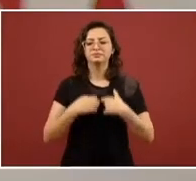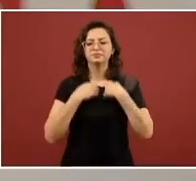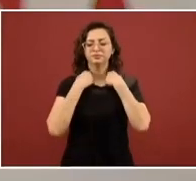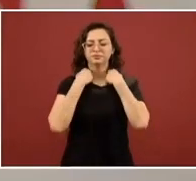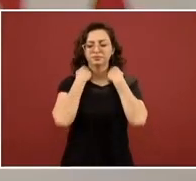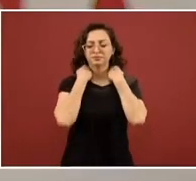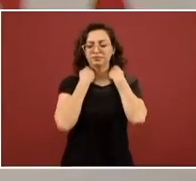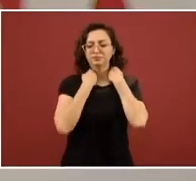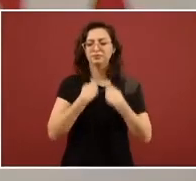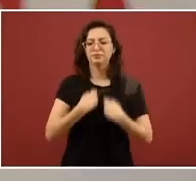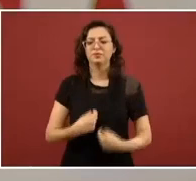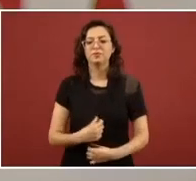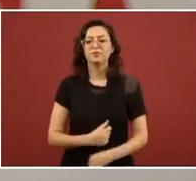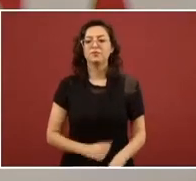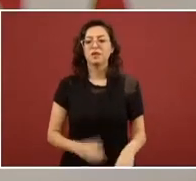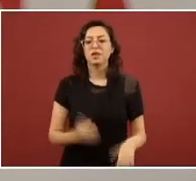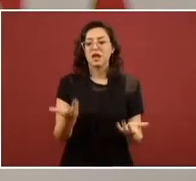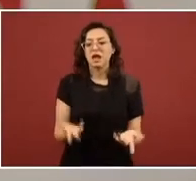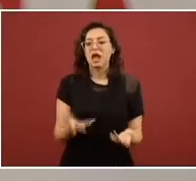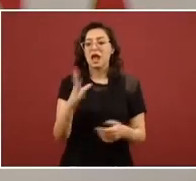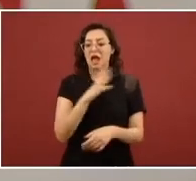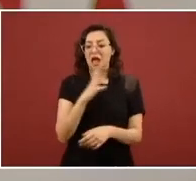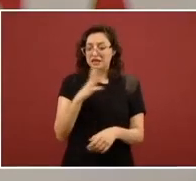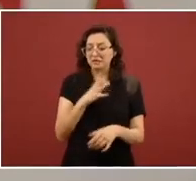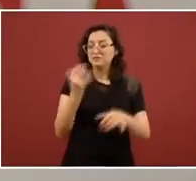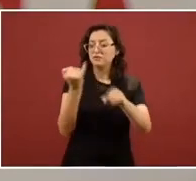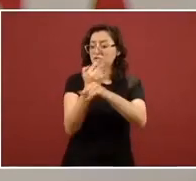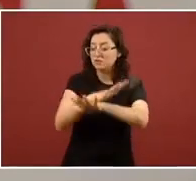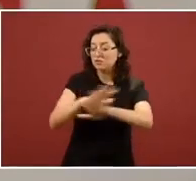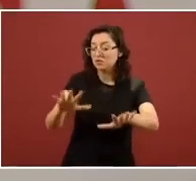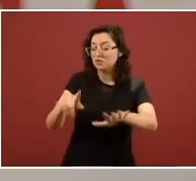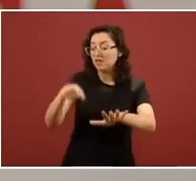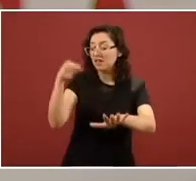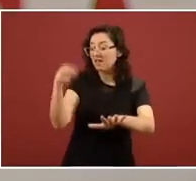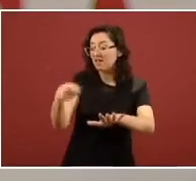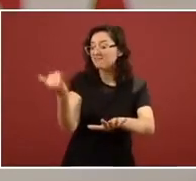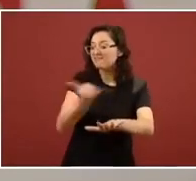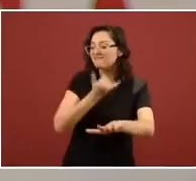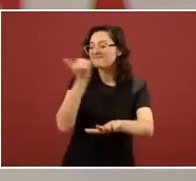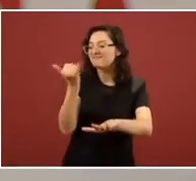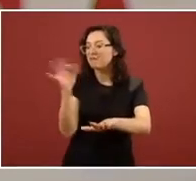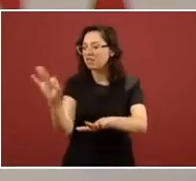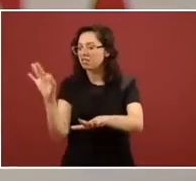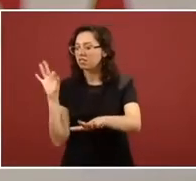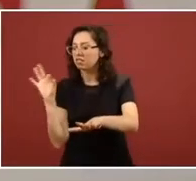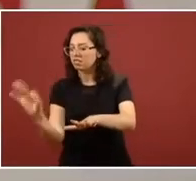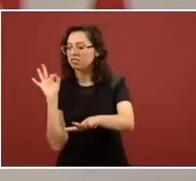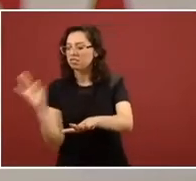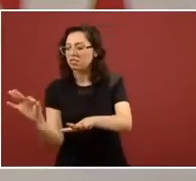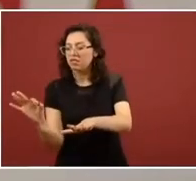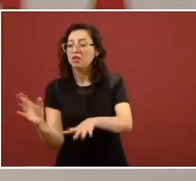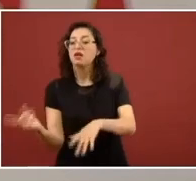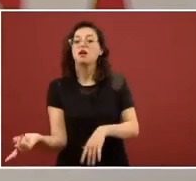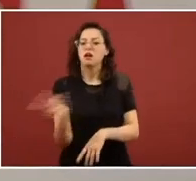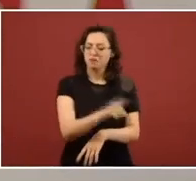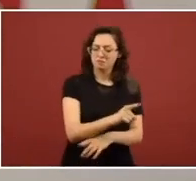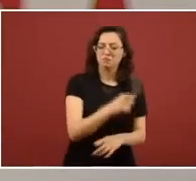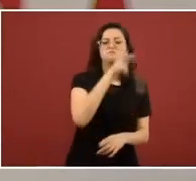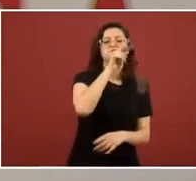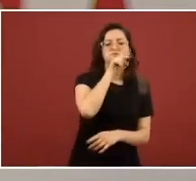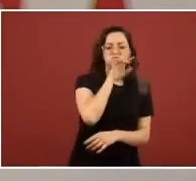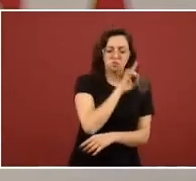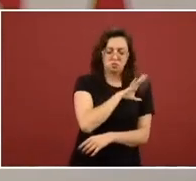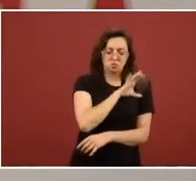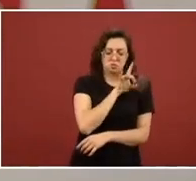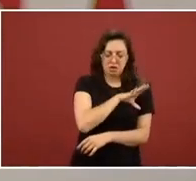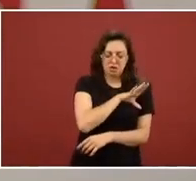vean ustedes el tipo de desinformación, cómo no es casual, insisto en distinguir la legítima inquietud que surge del miedo con